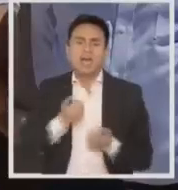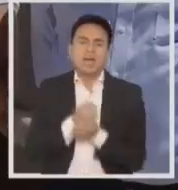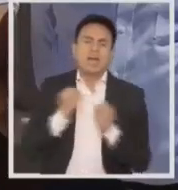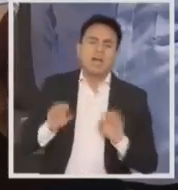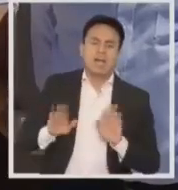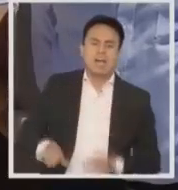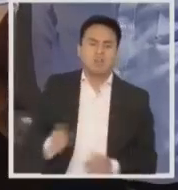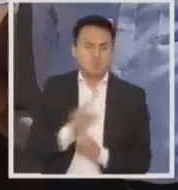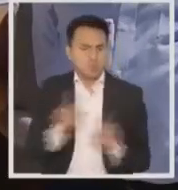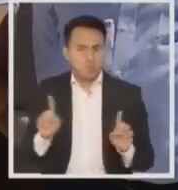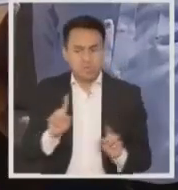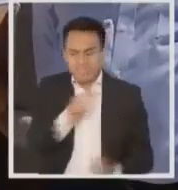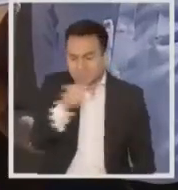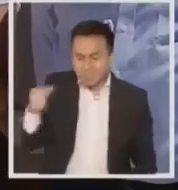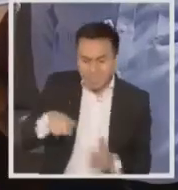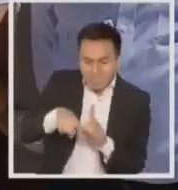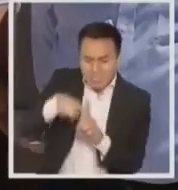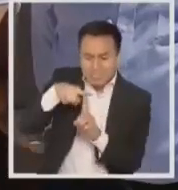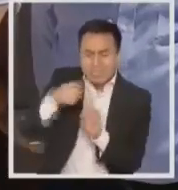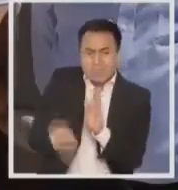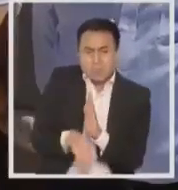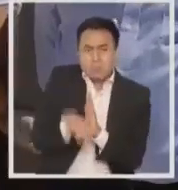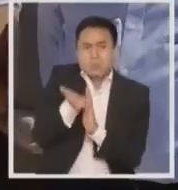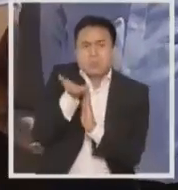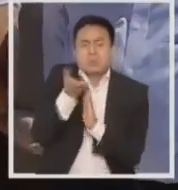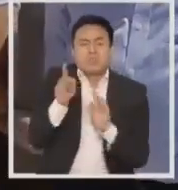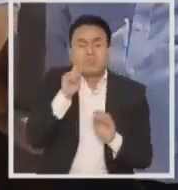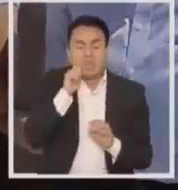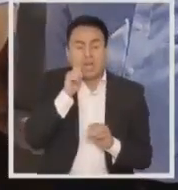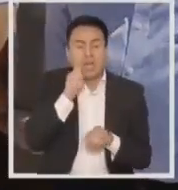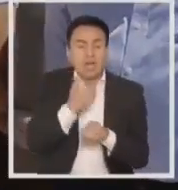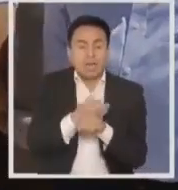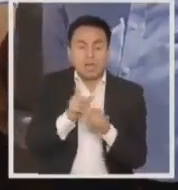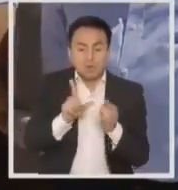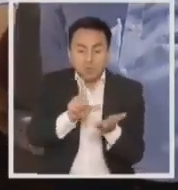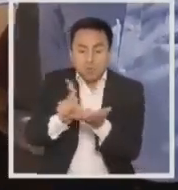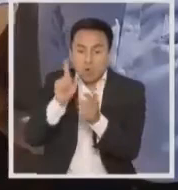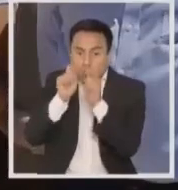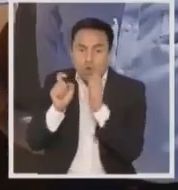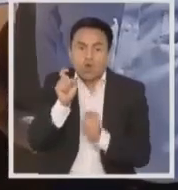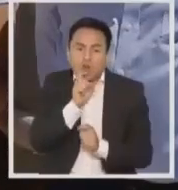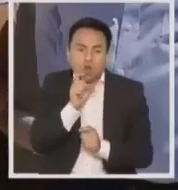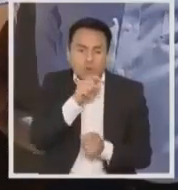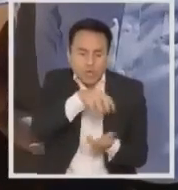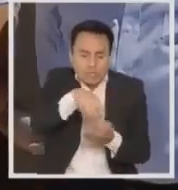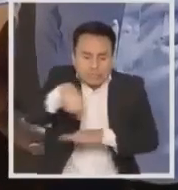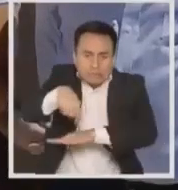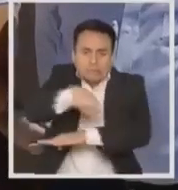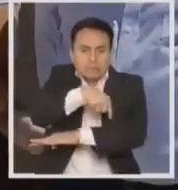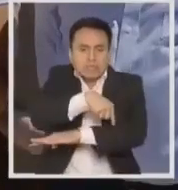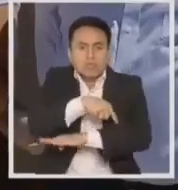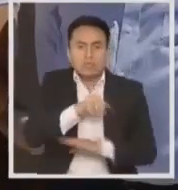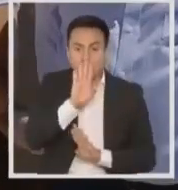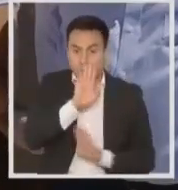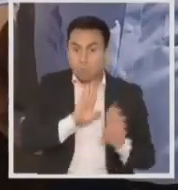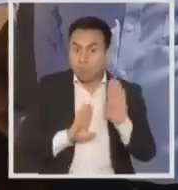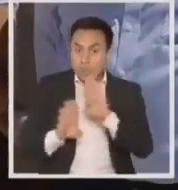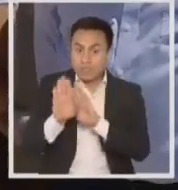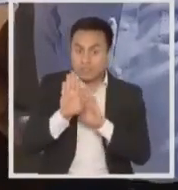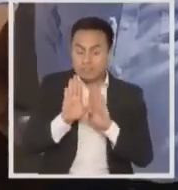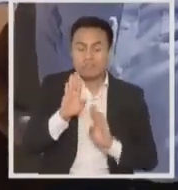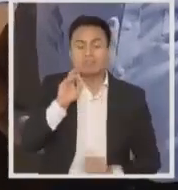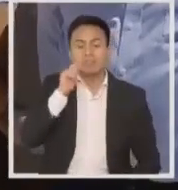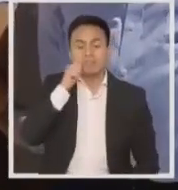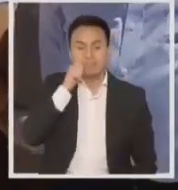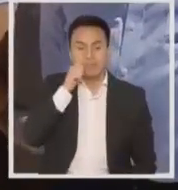Se vienen altas temperaturas y tenemos alerta roja en ciertos sectores, en donde la prudencia nos